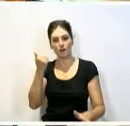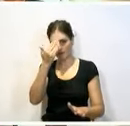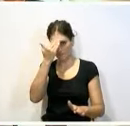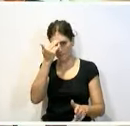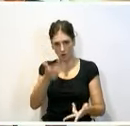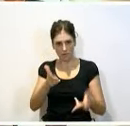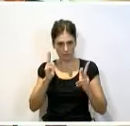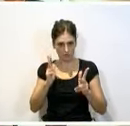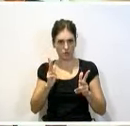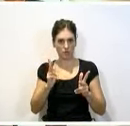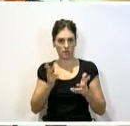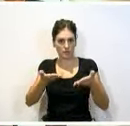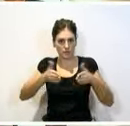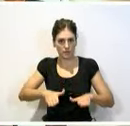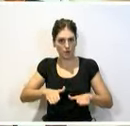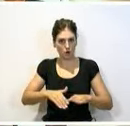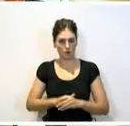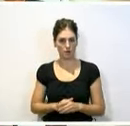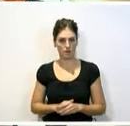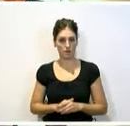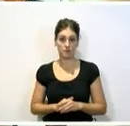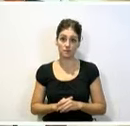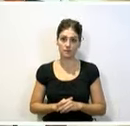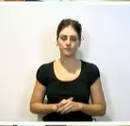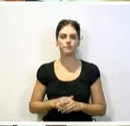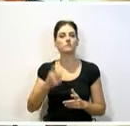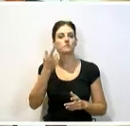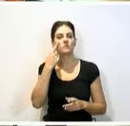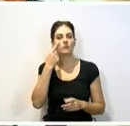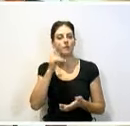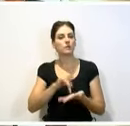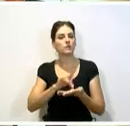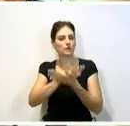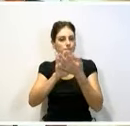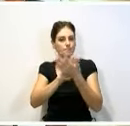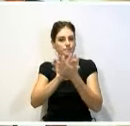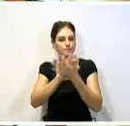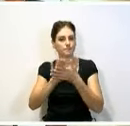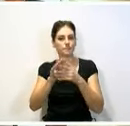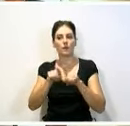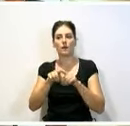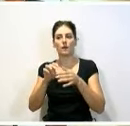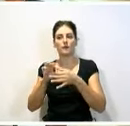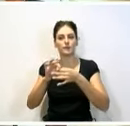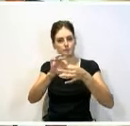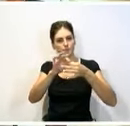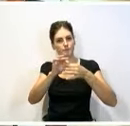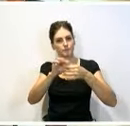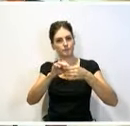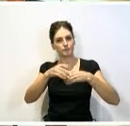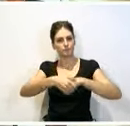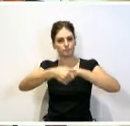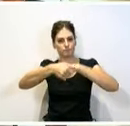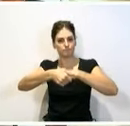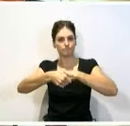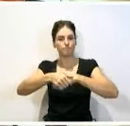memoria democrática. Miren, cuando hablan de tender manos, cuando hablan